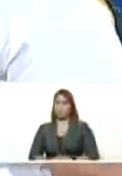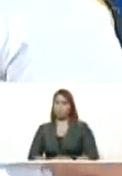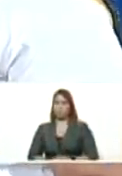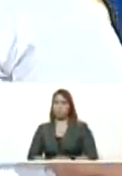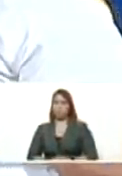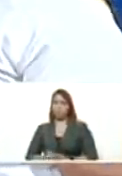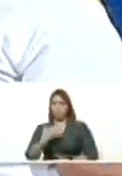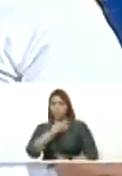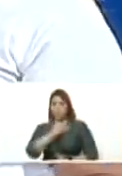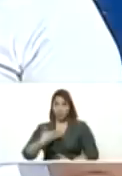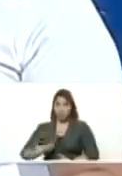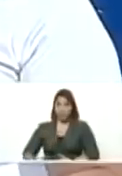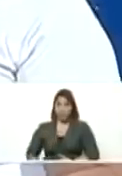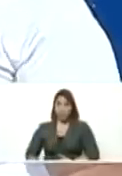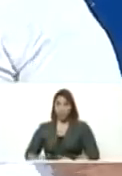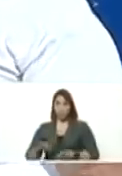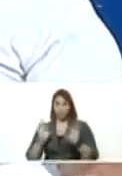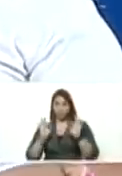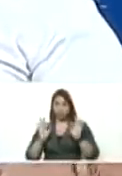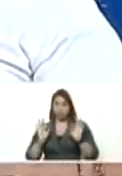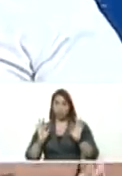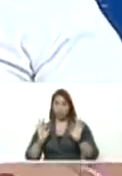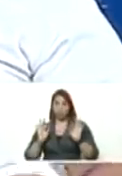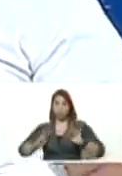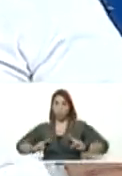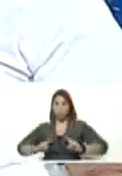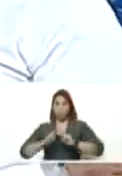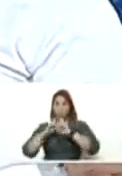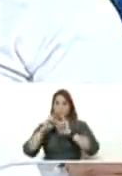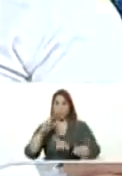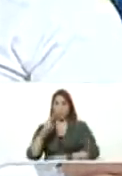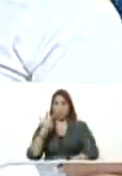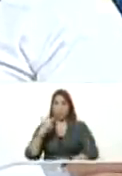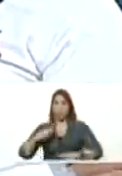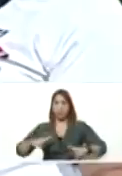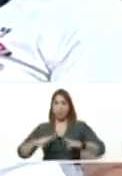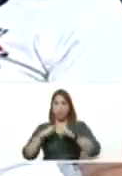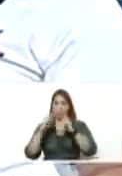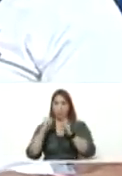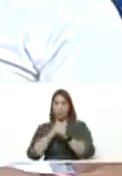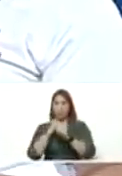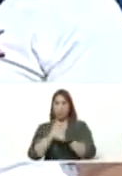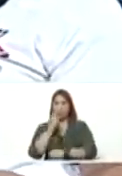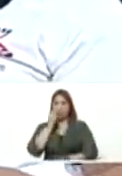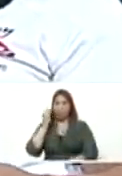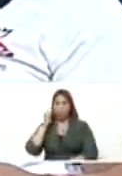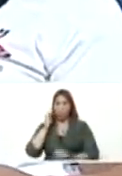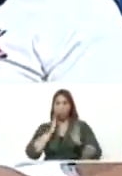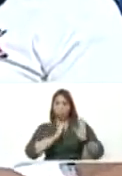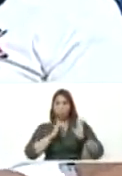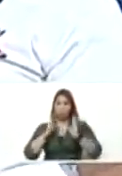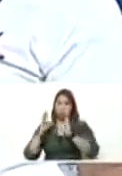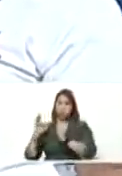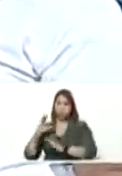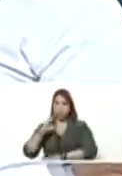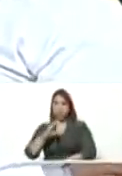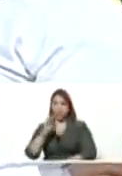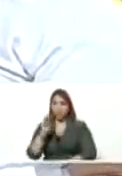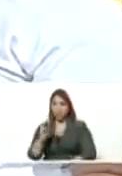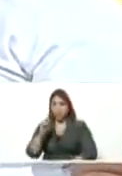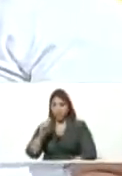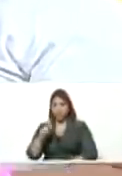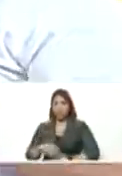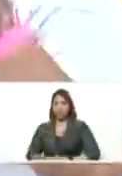Señor presidente, efectivamente en este encuentro, tercer encuentro de la clase trabajadora, organizados como CPT,